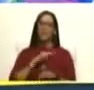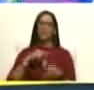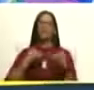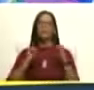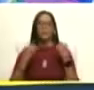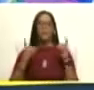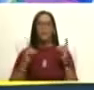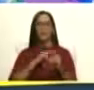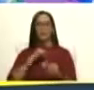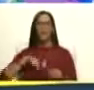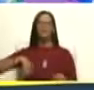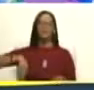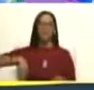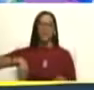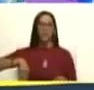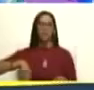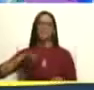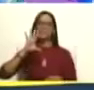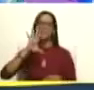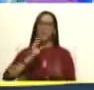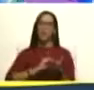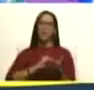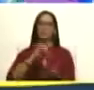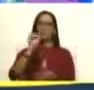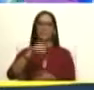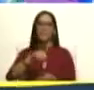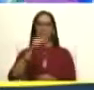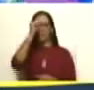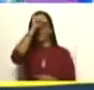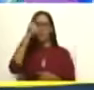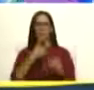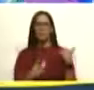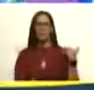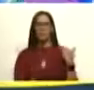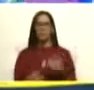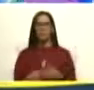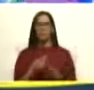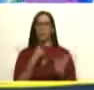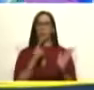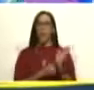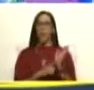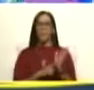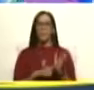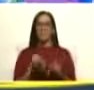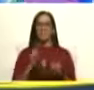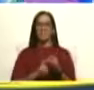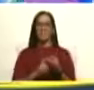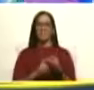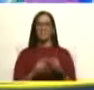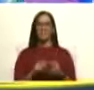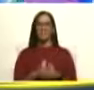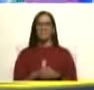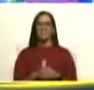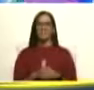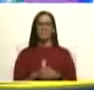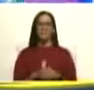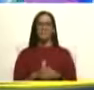nuestro Esequibo. Por eso, 5 veces sí el domingo, presidente. ¡Cumple, Cecilita!